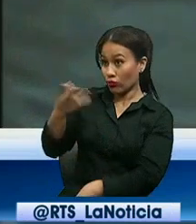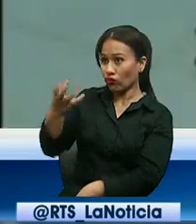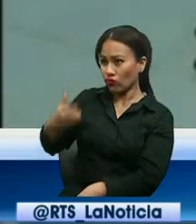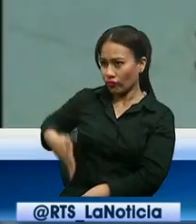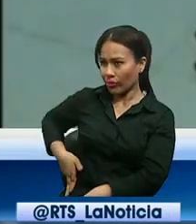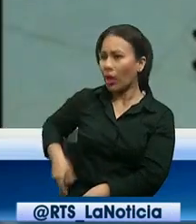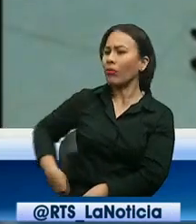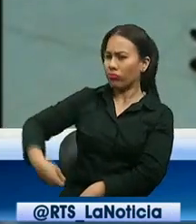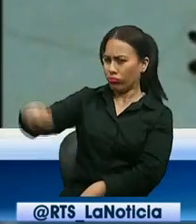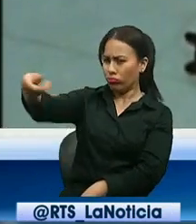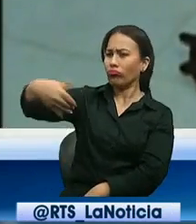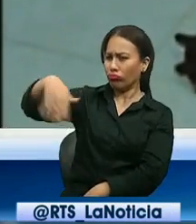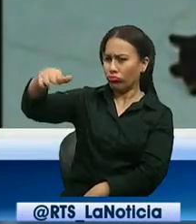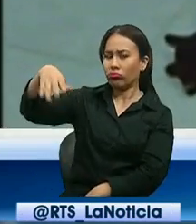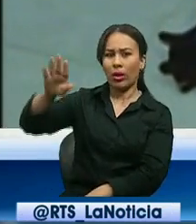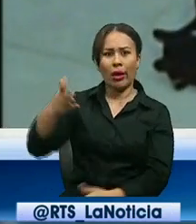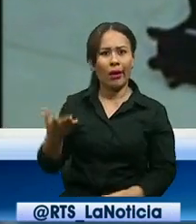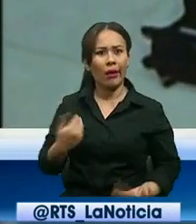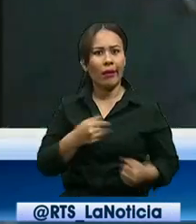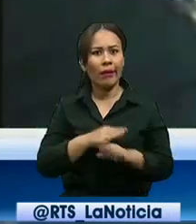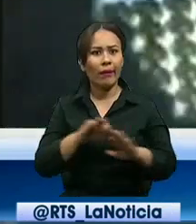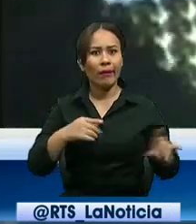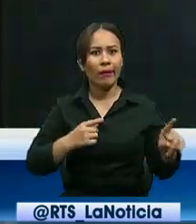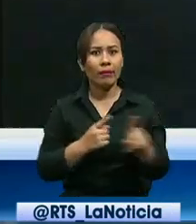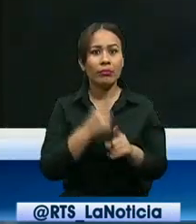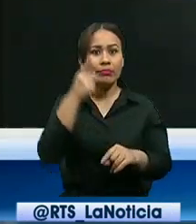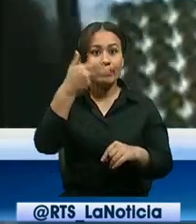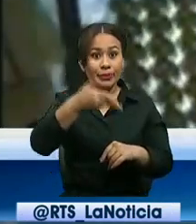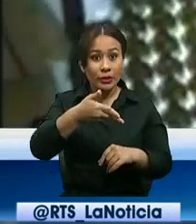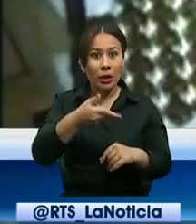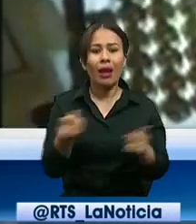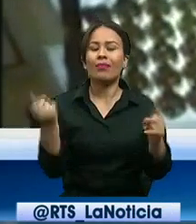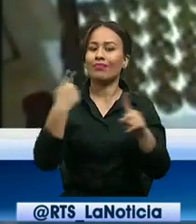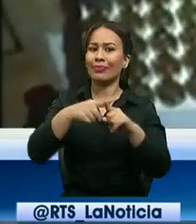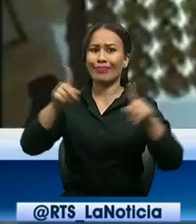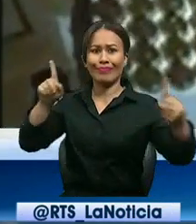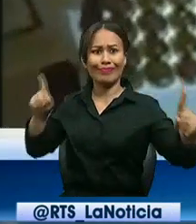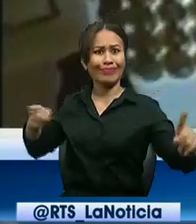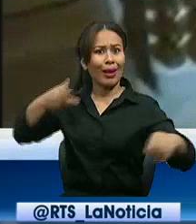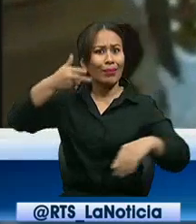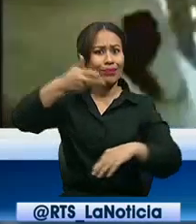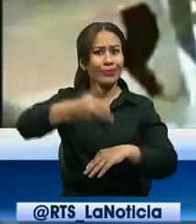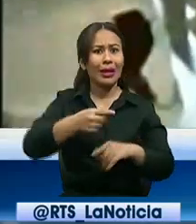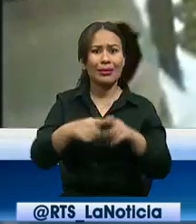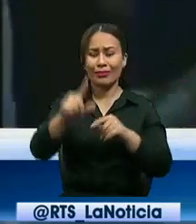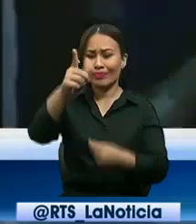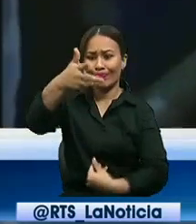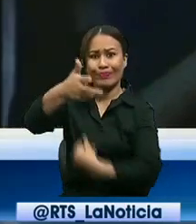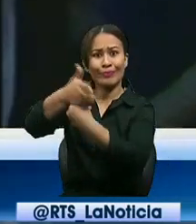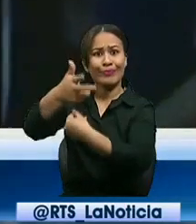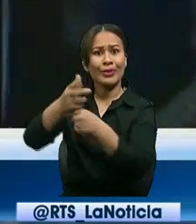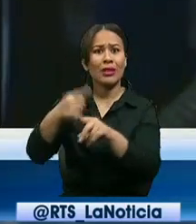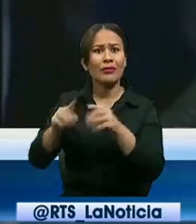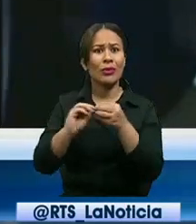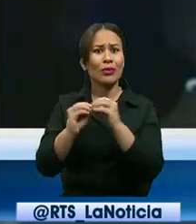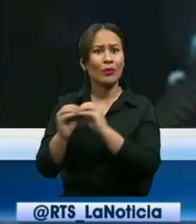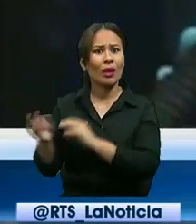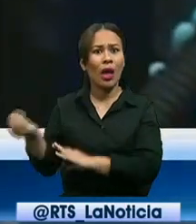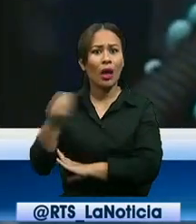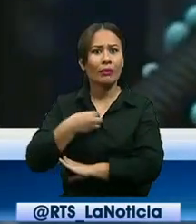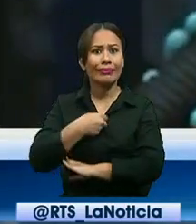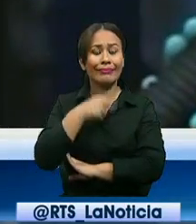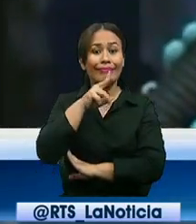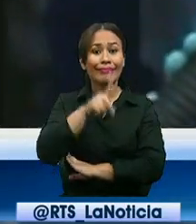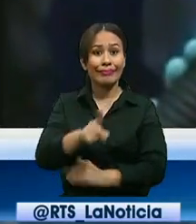un revólver, una pistola, dos carabinas y una escopeta, además de 127 municiones de diferente calibre. El operativo